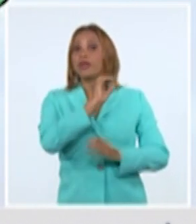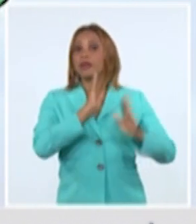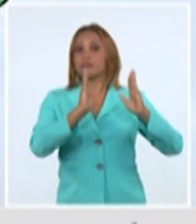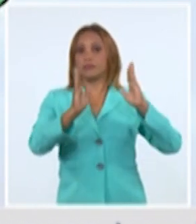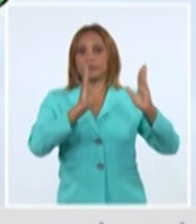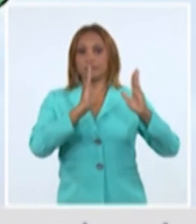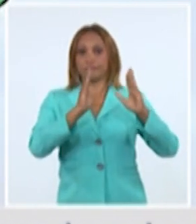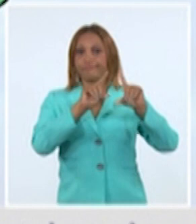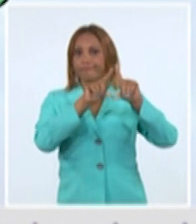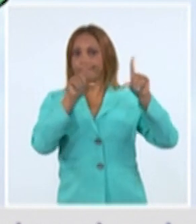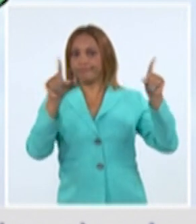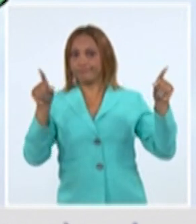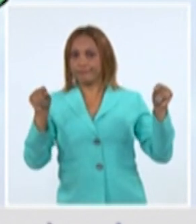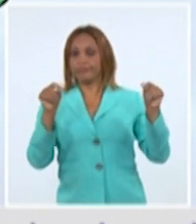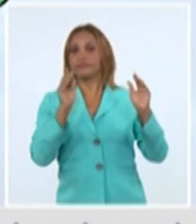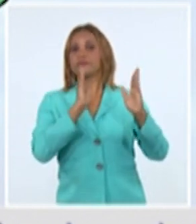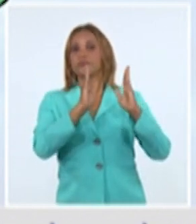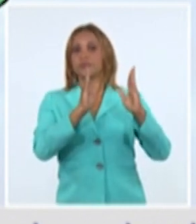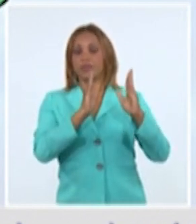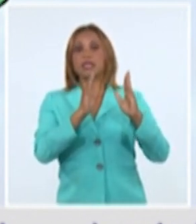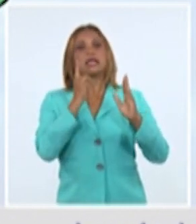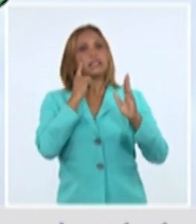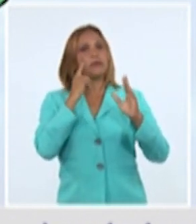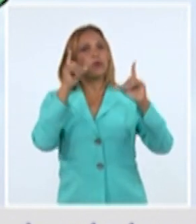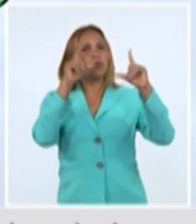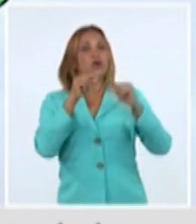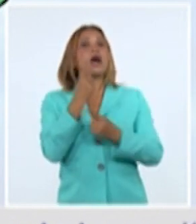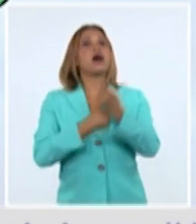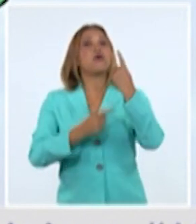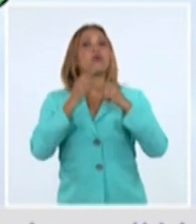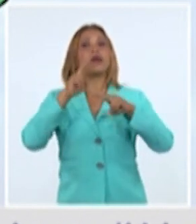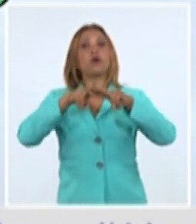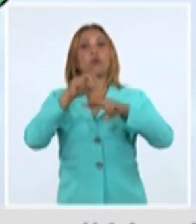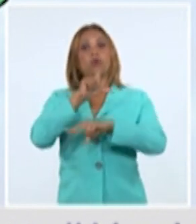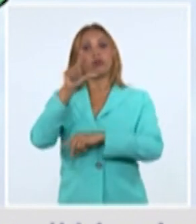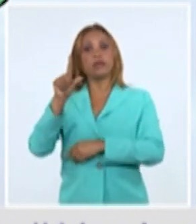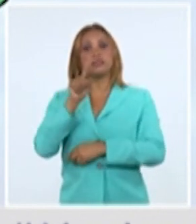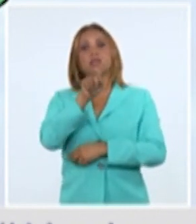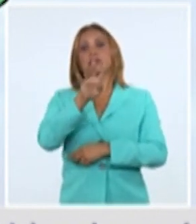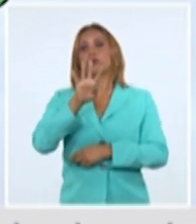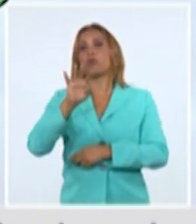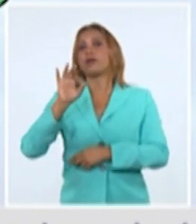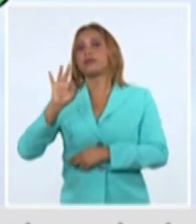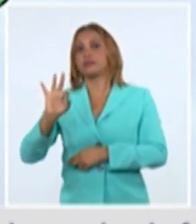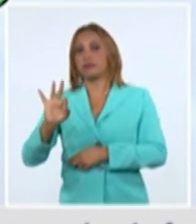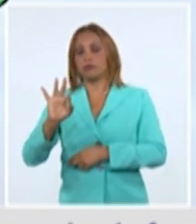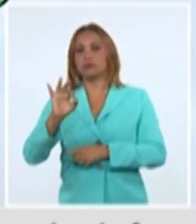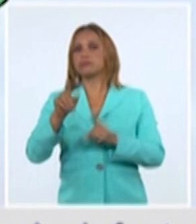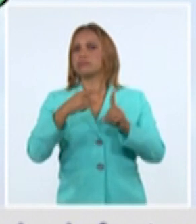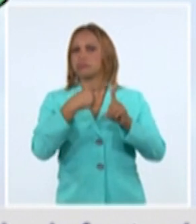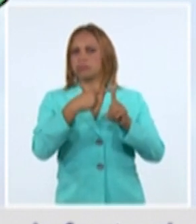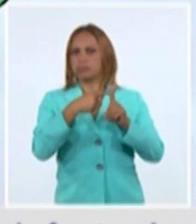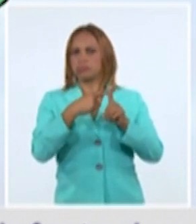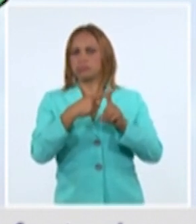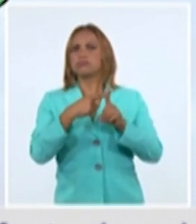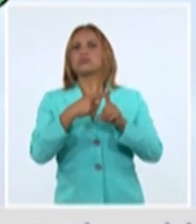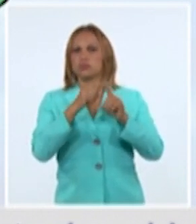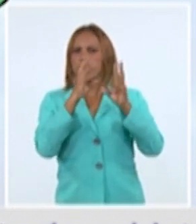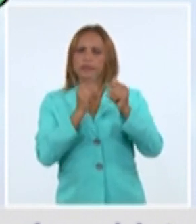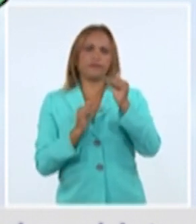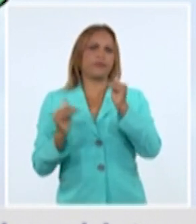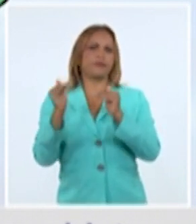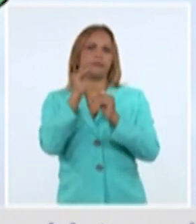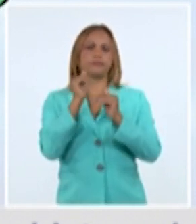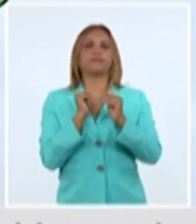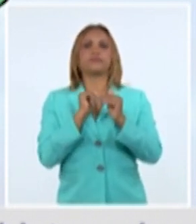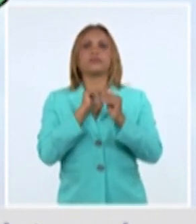con una reducción, aunque todavía Holguín, con 148 casos, mantiene una cifra elevada. Le